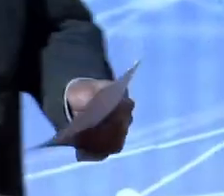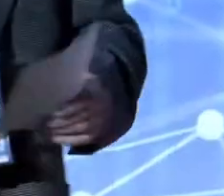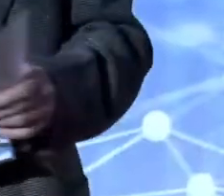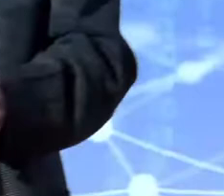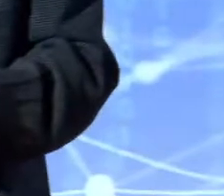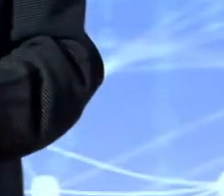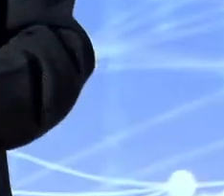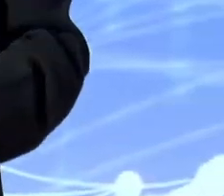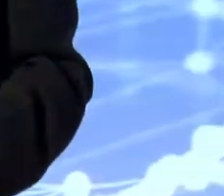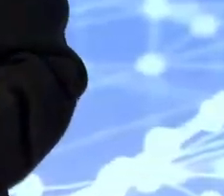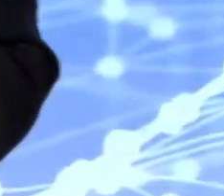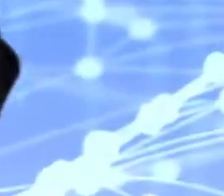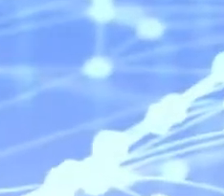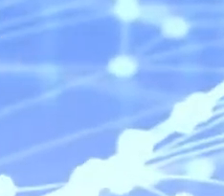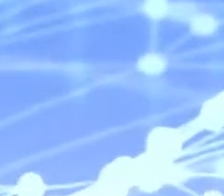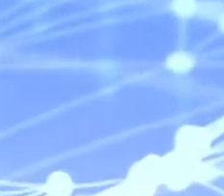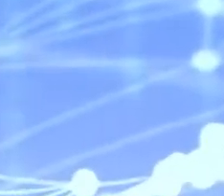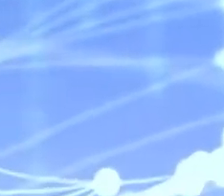Buenas tardes.